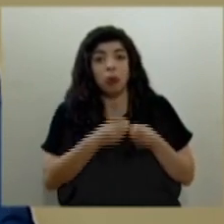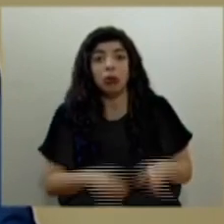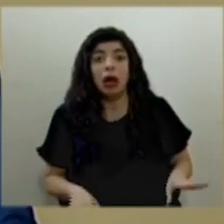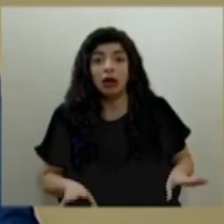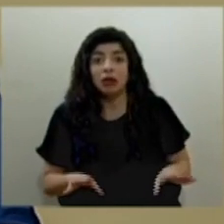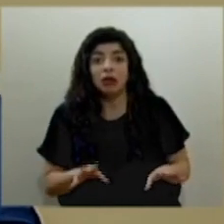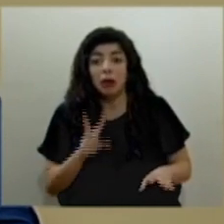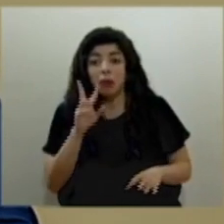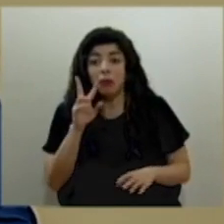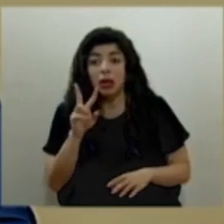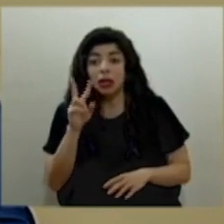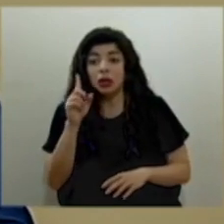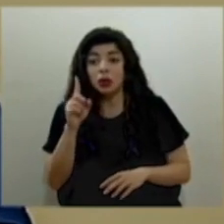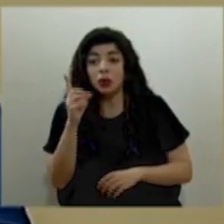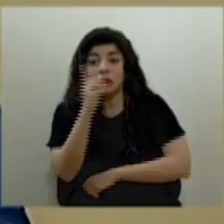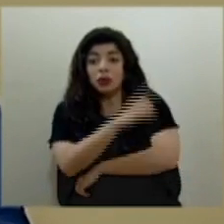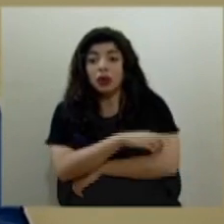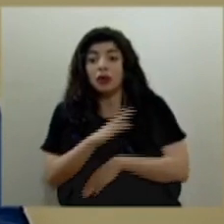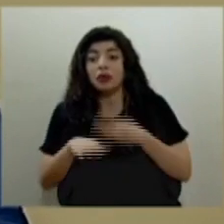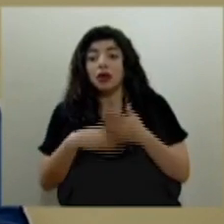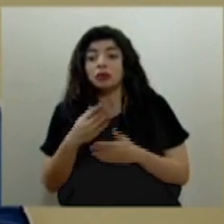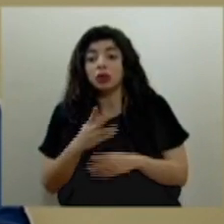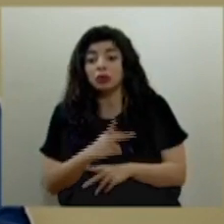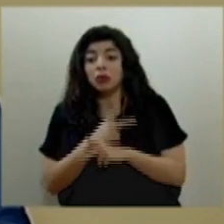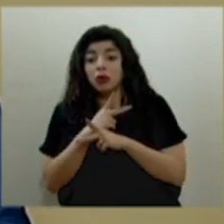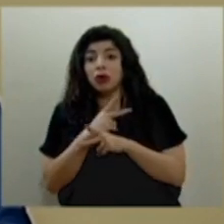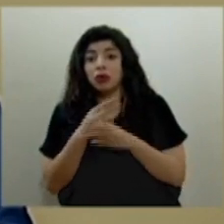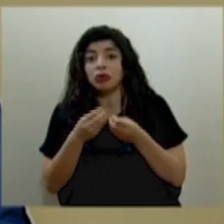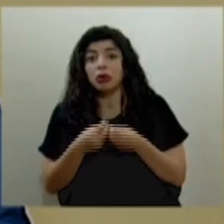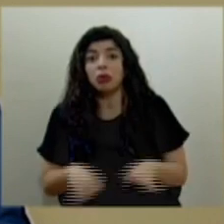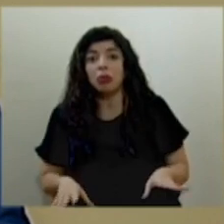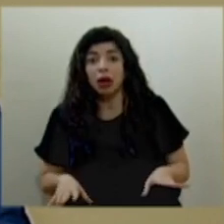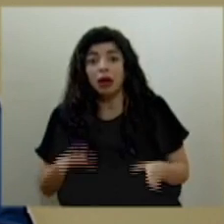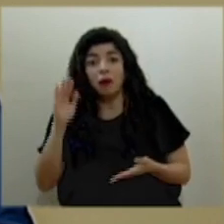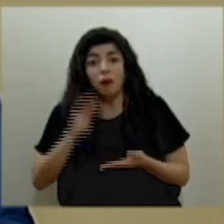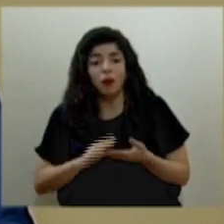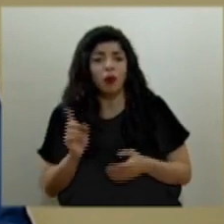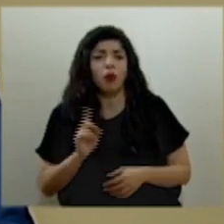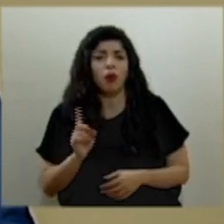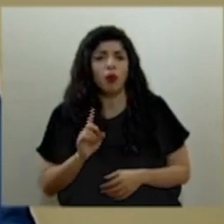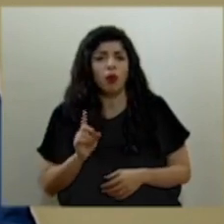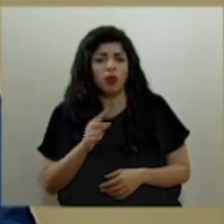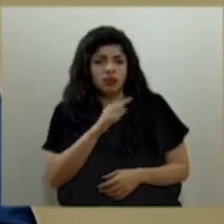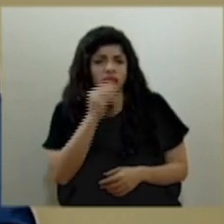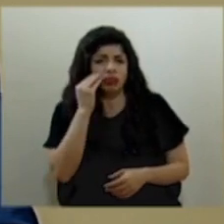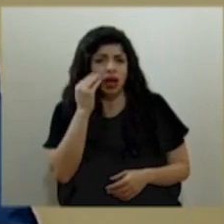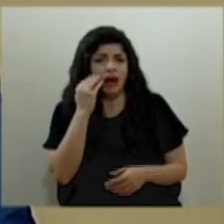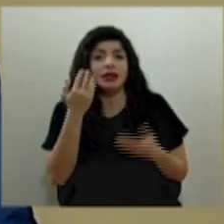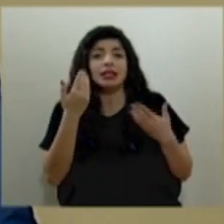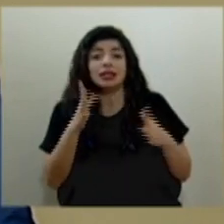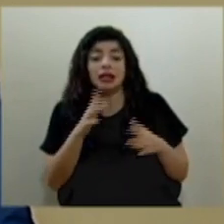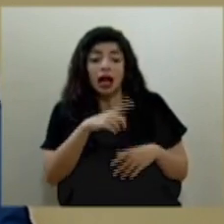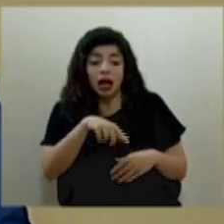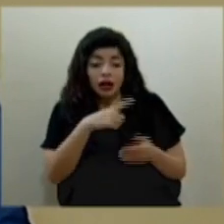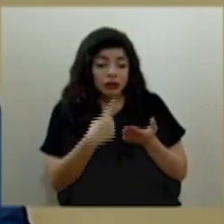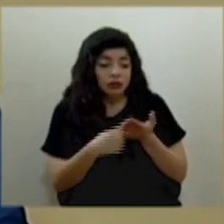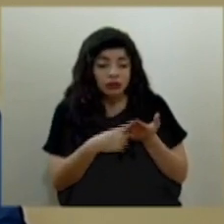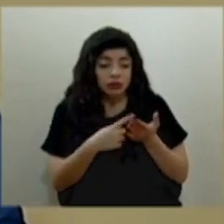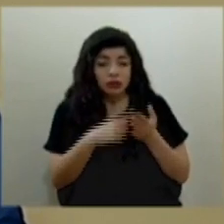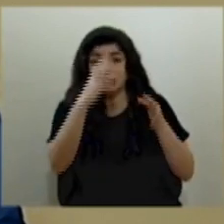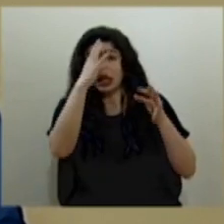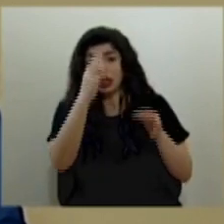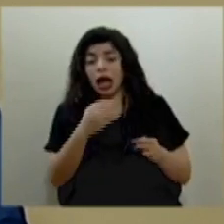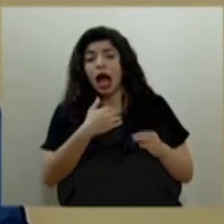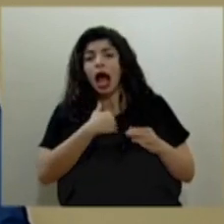que después de 21 días la protección se va a niveles, ¿verdad?, bajos. Ya incluso la decisión que se toma, hay